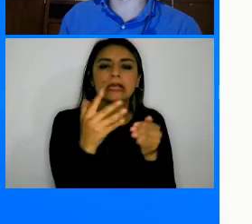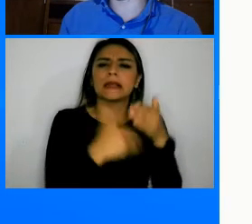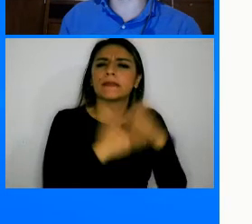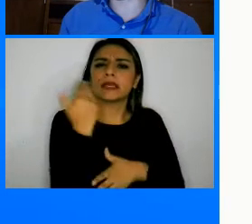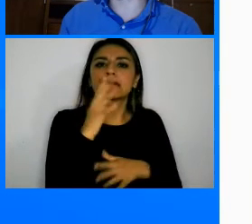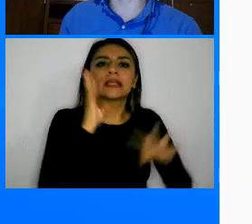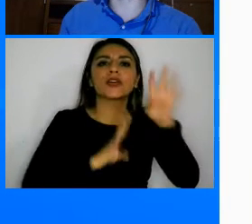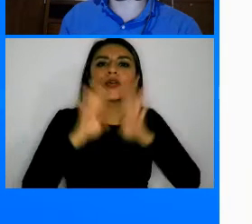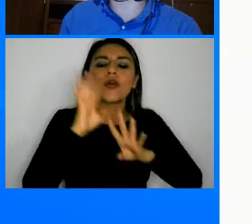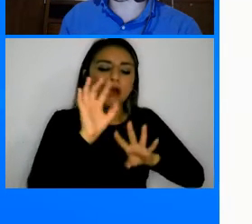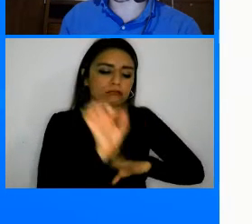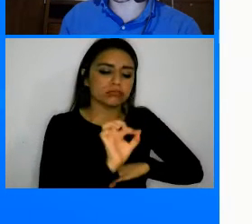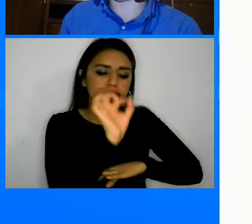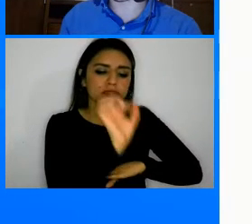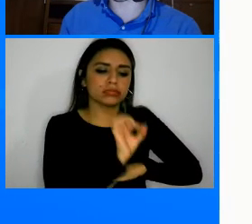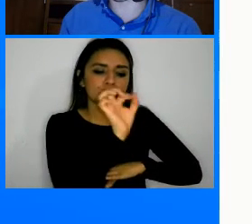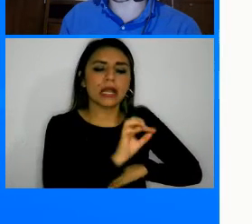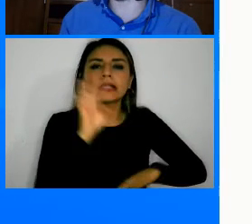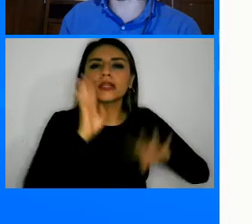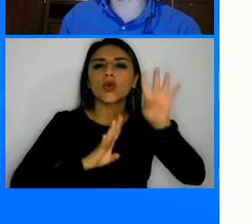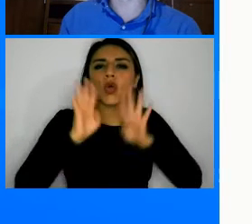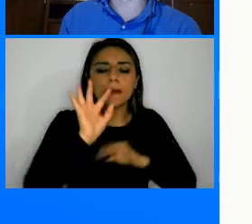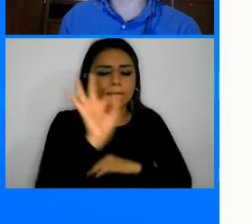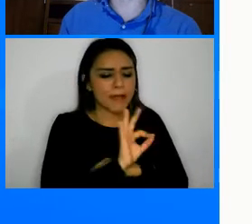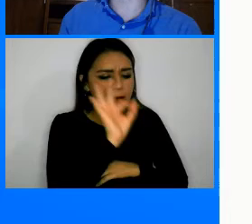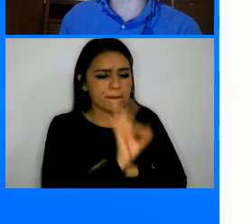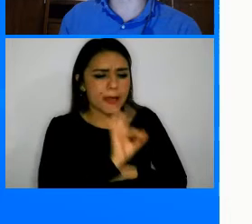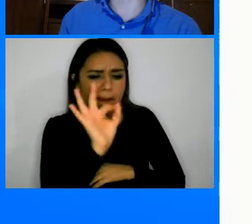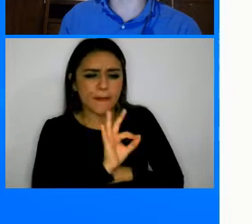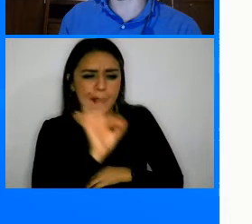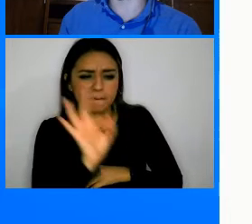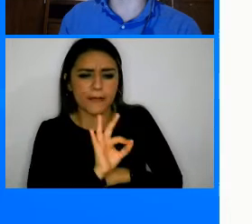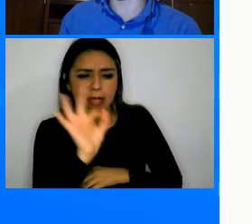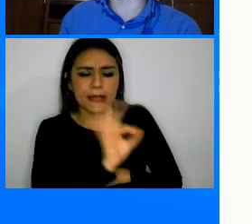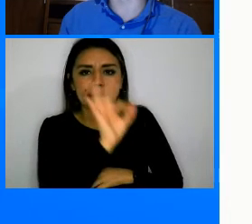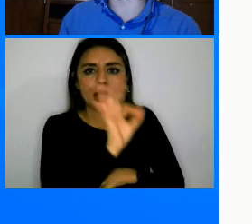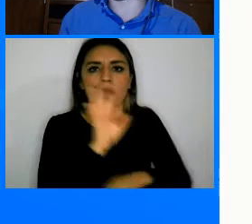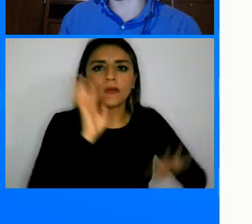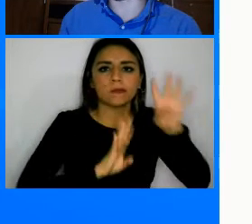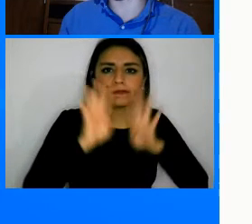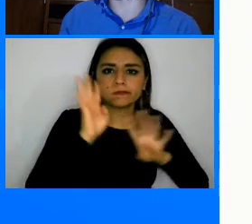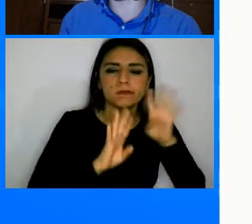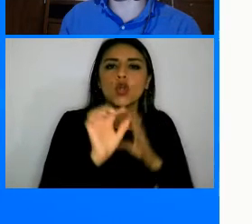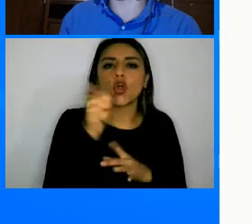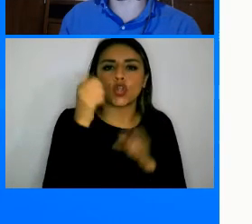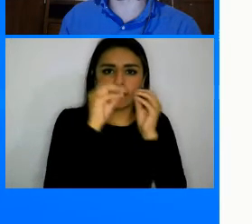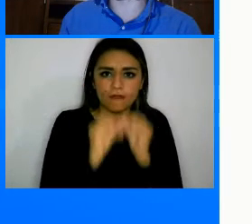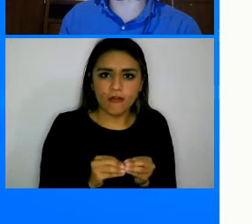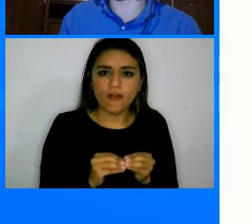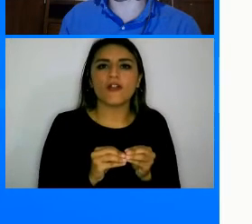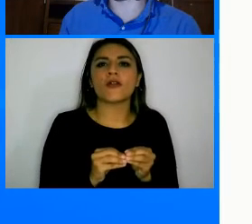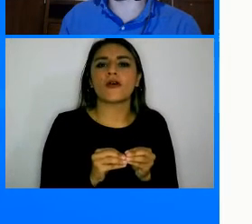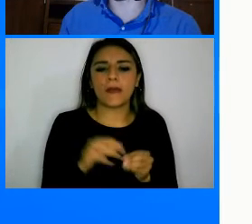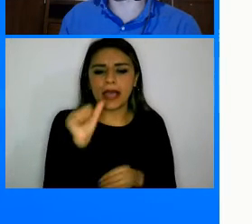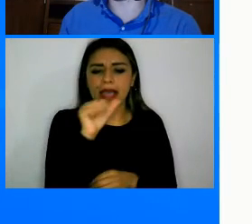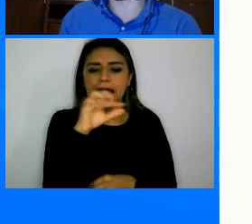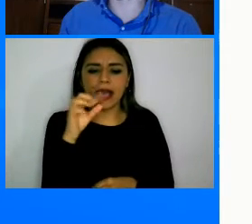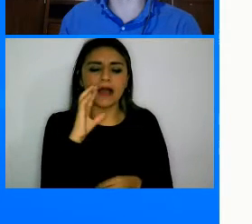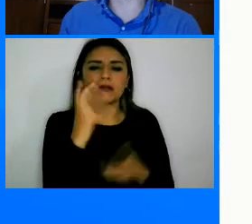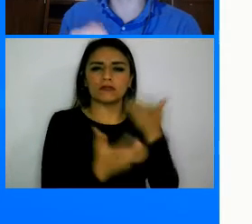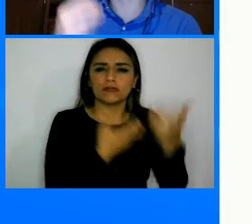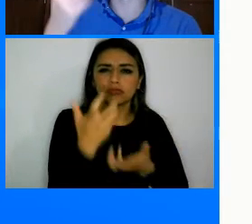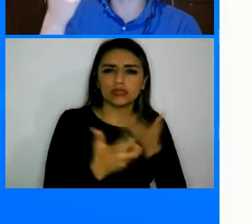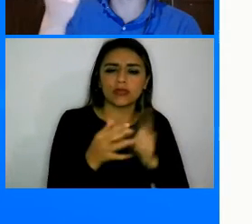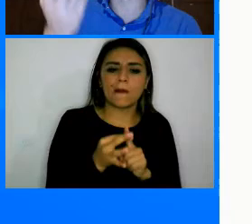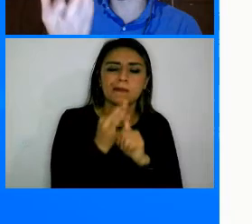decorar, hay decoraciones incisas como la que estamos viendo, hay otro tipo de aplicaciones, hay otro tipo de ornamentaciones que se